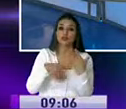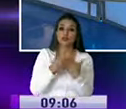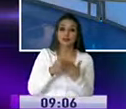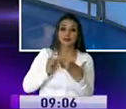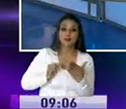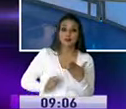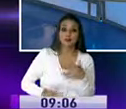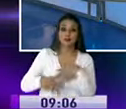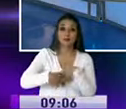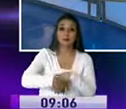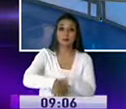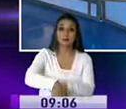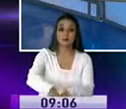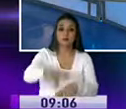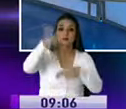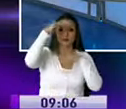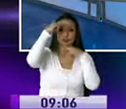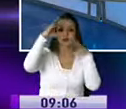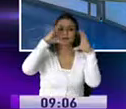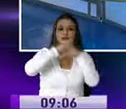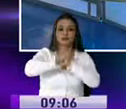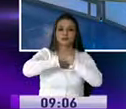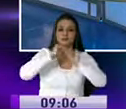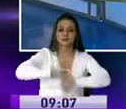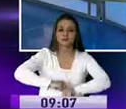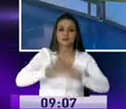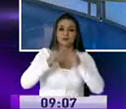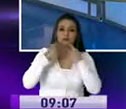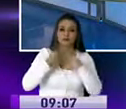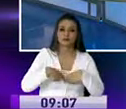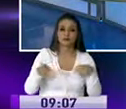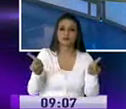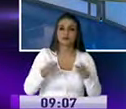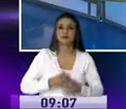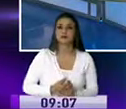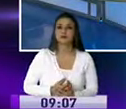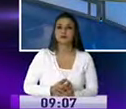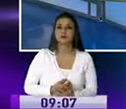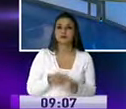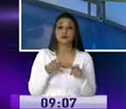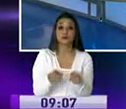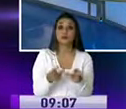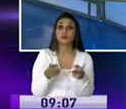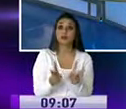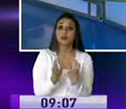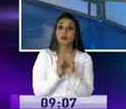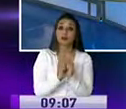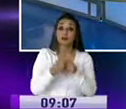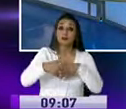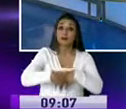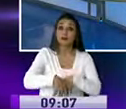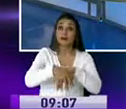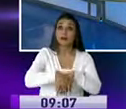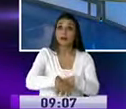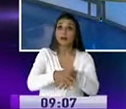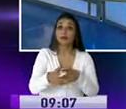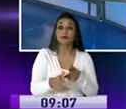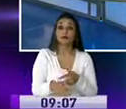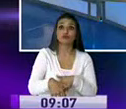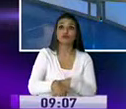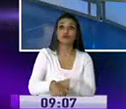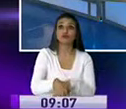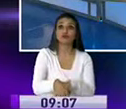de esta marcha lo tendremos en nuestra próxima emisión. Me imagino que Sofía Vintimida, usted va a ir acompañándoles en el recorrido